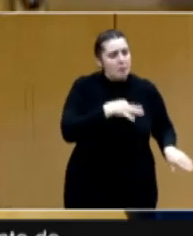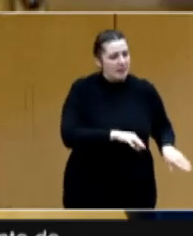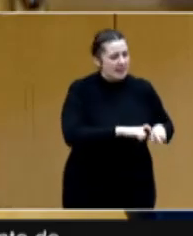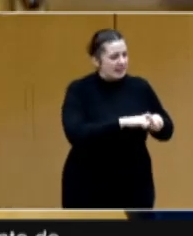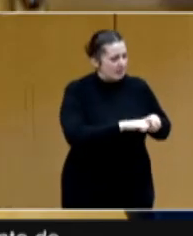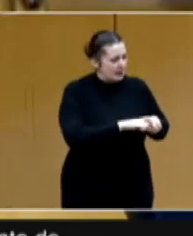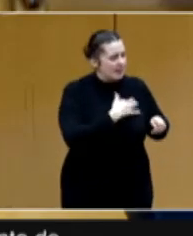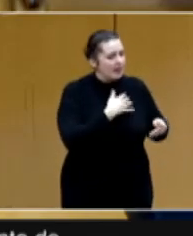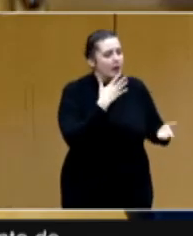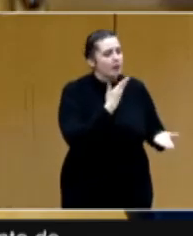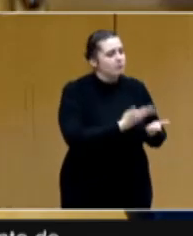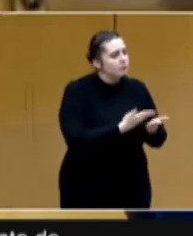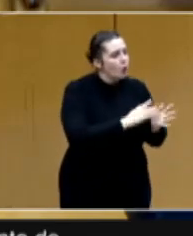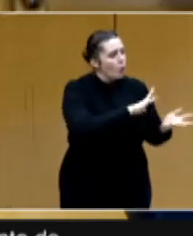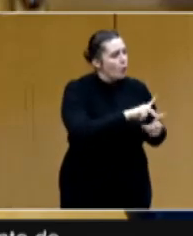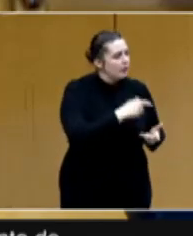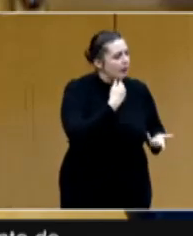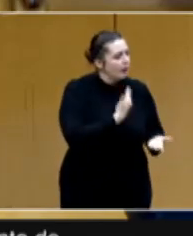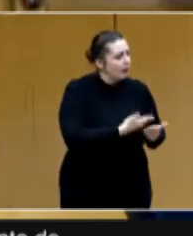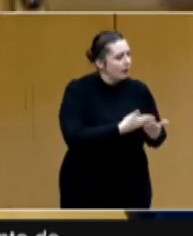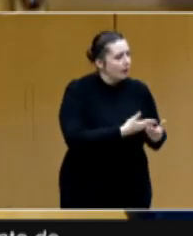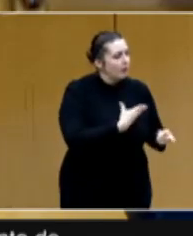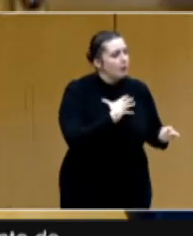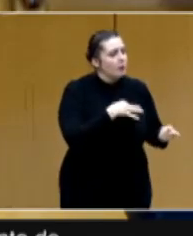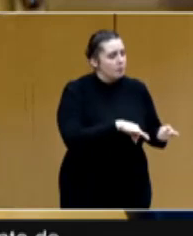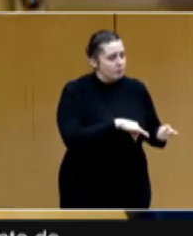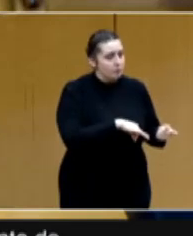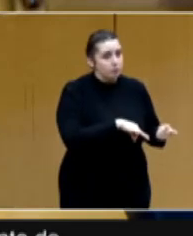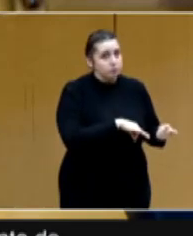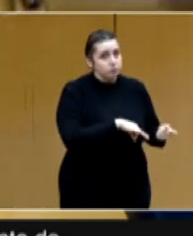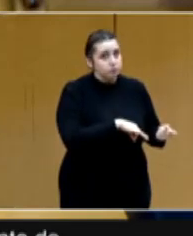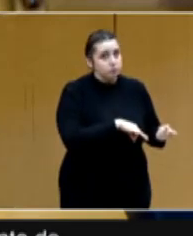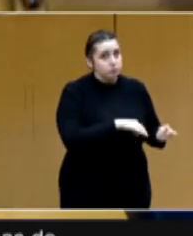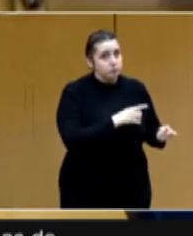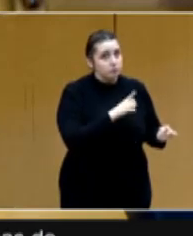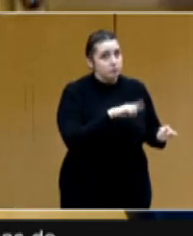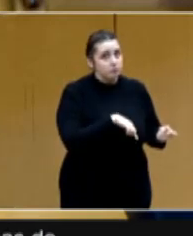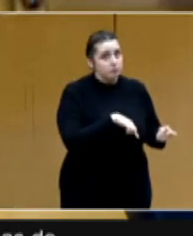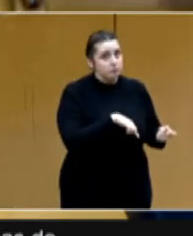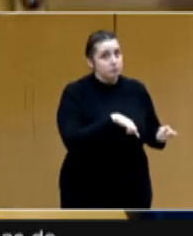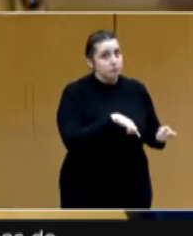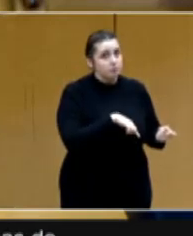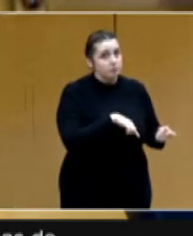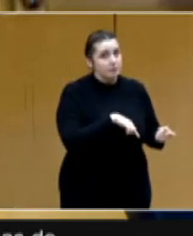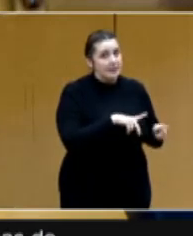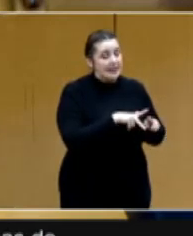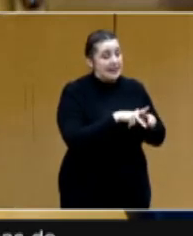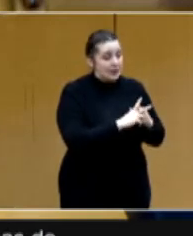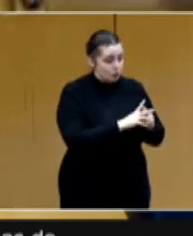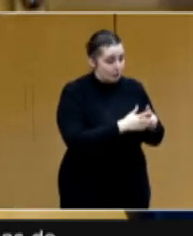cuentas inventarios etcétera puede también sacarlas del instrumento que ha creado